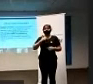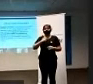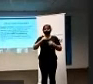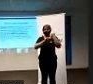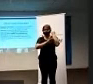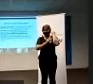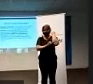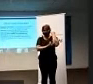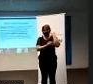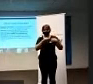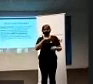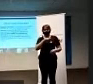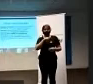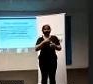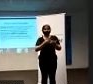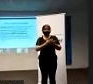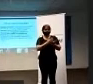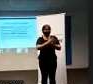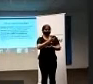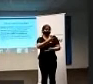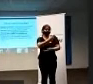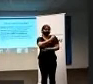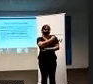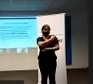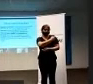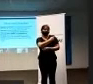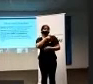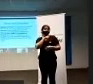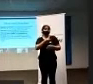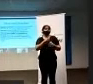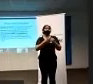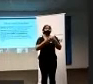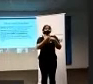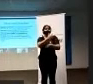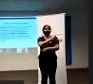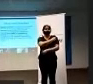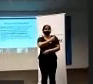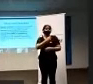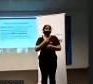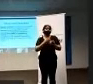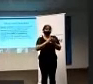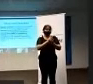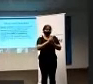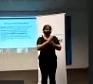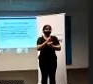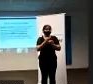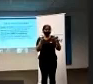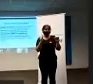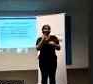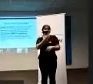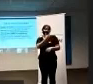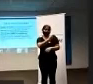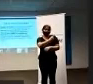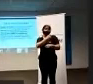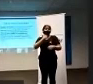no supone riesgo para la salud del gestante, ni de la gestante ni del bebé. En cuanto a uso a pacientes